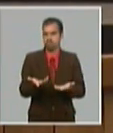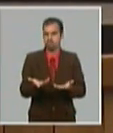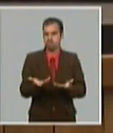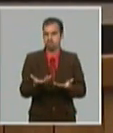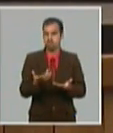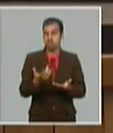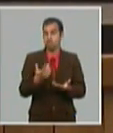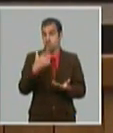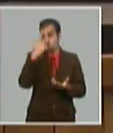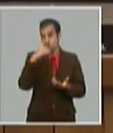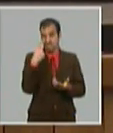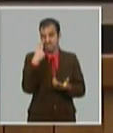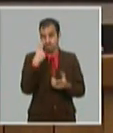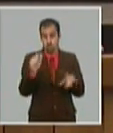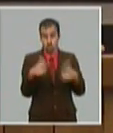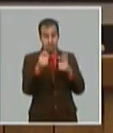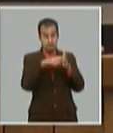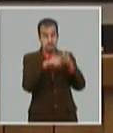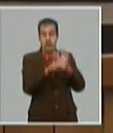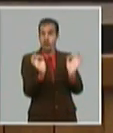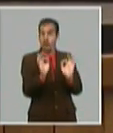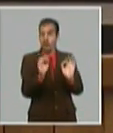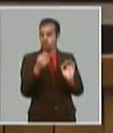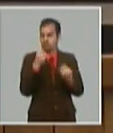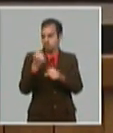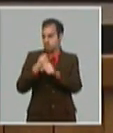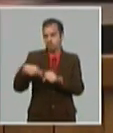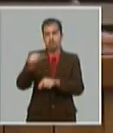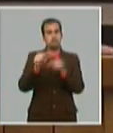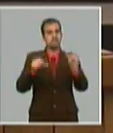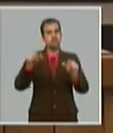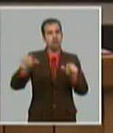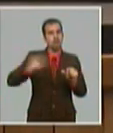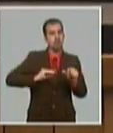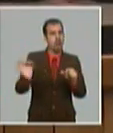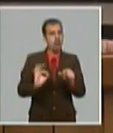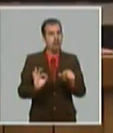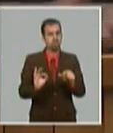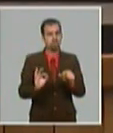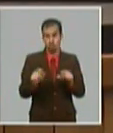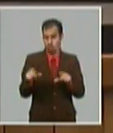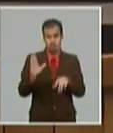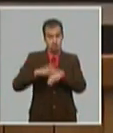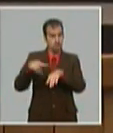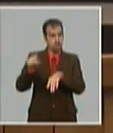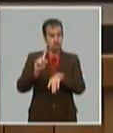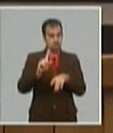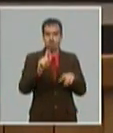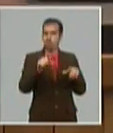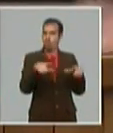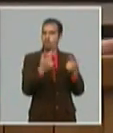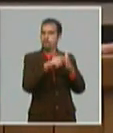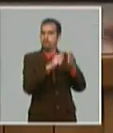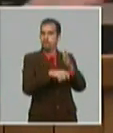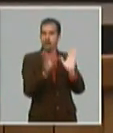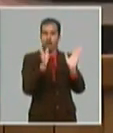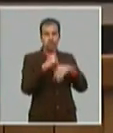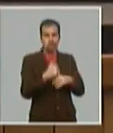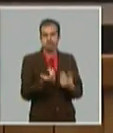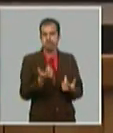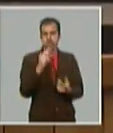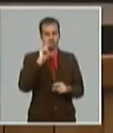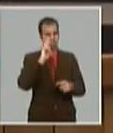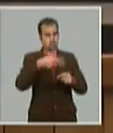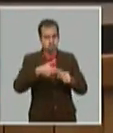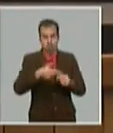escenario de que no se cumple el plan y los trabajadores no pueden cobrar y no es culpa de ellos porque el plan no se cumple porque no se llenó las divisas porque no se llenó el combustible porque no vino